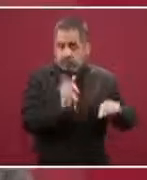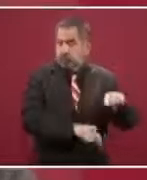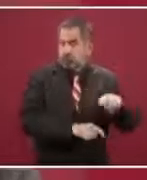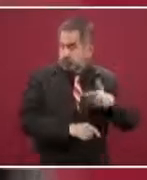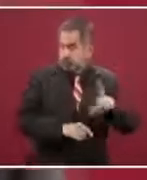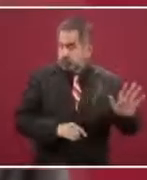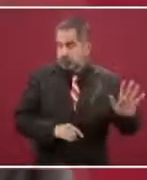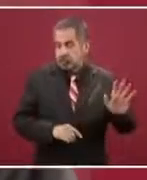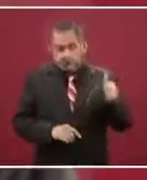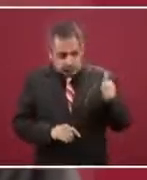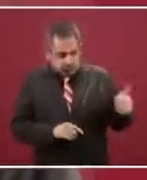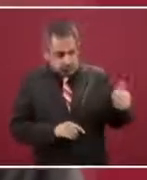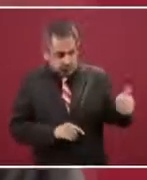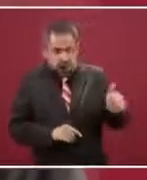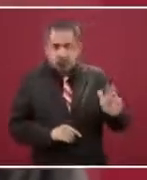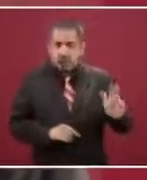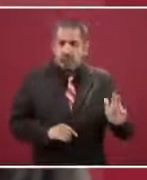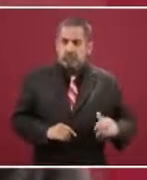purificación,